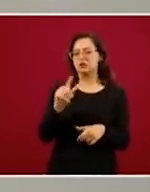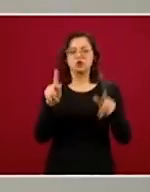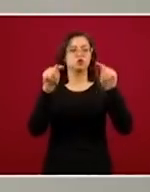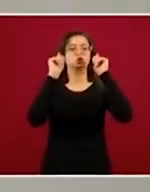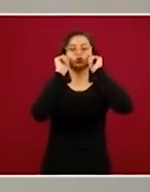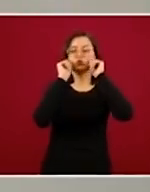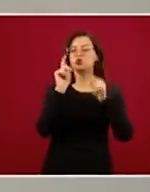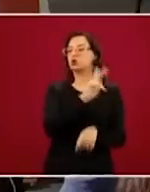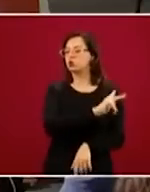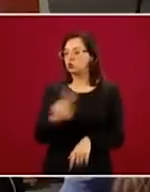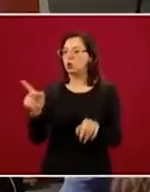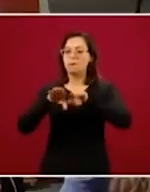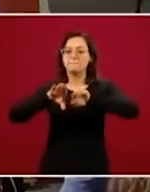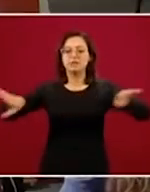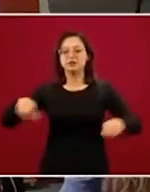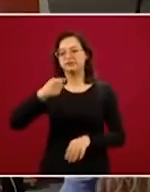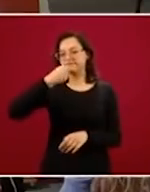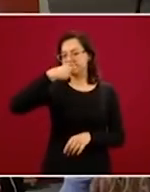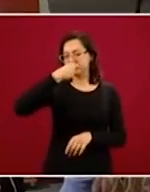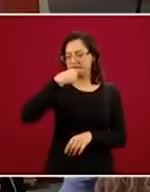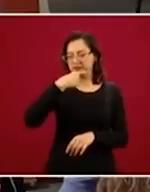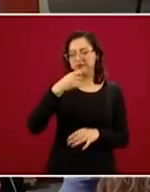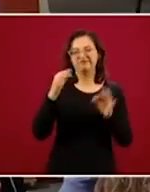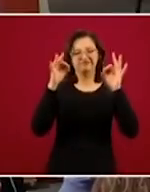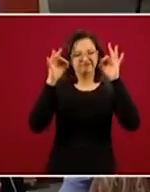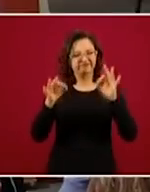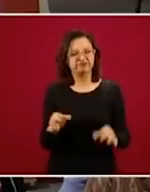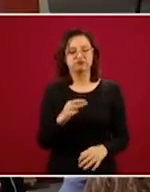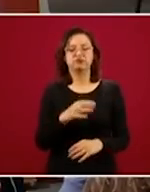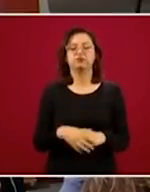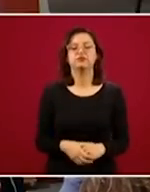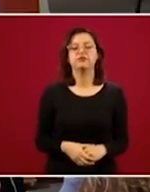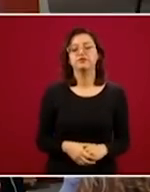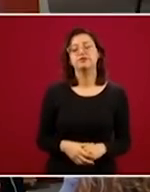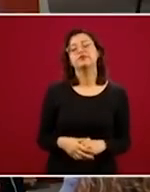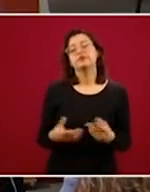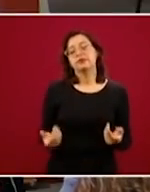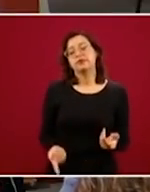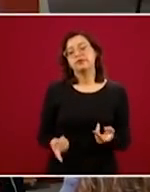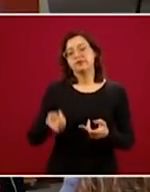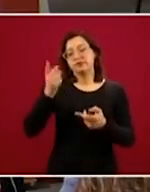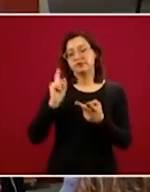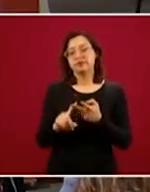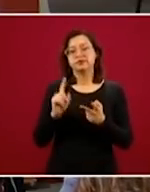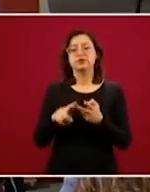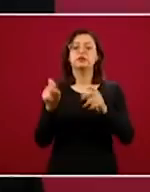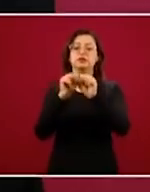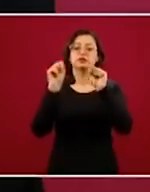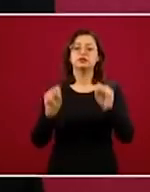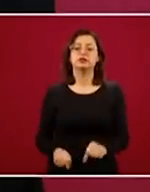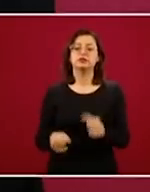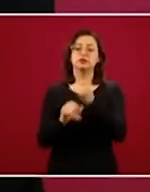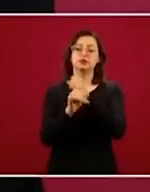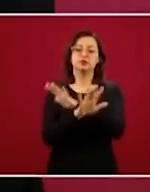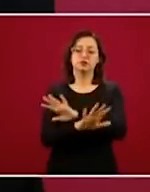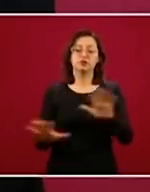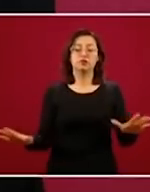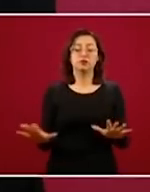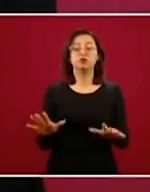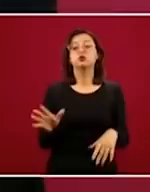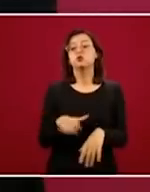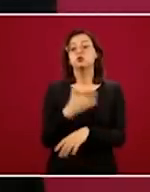del vih en el tercer paso lo que estamos trabajando es en construir un sistema único de información por increíble que parezca